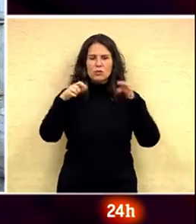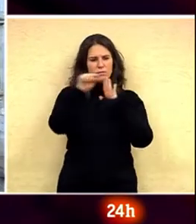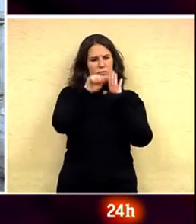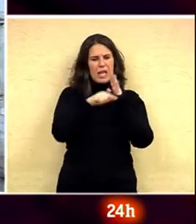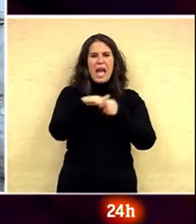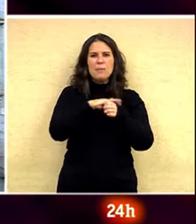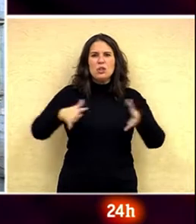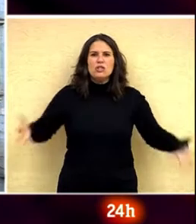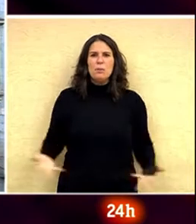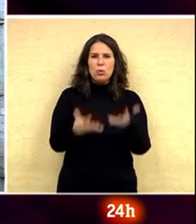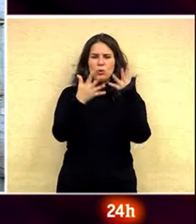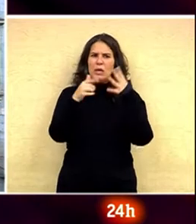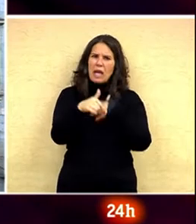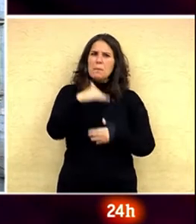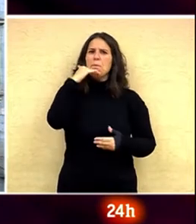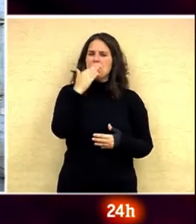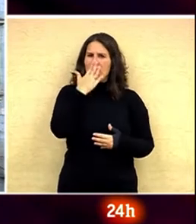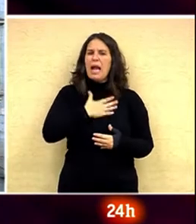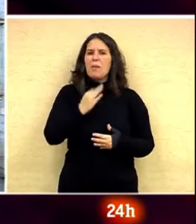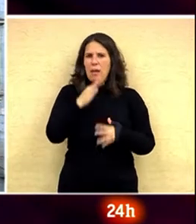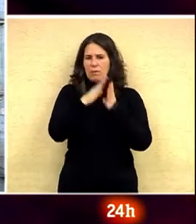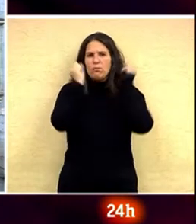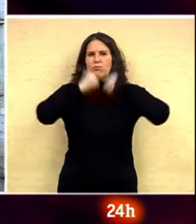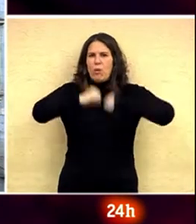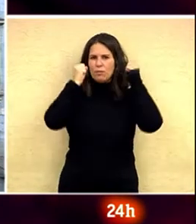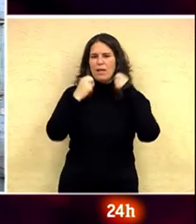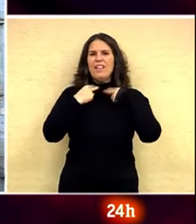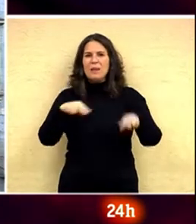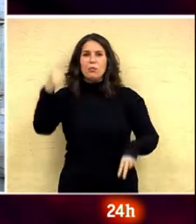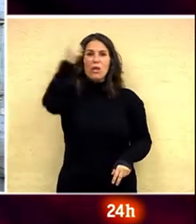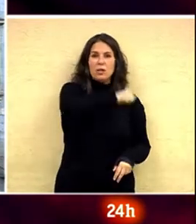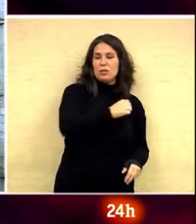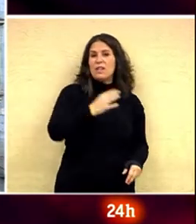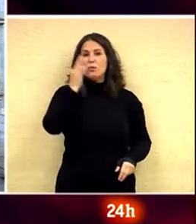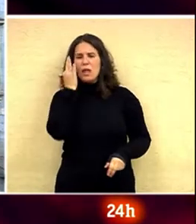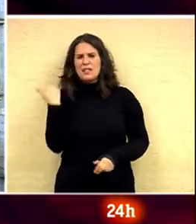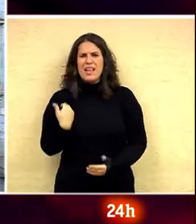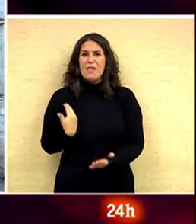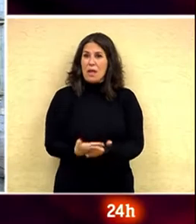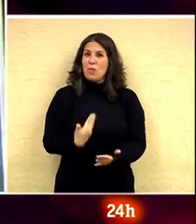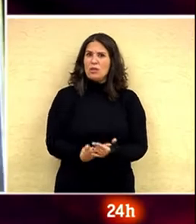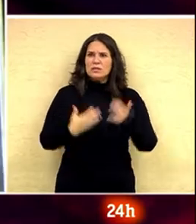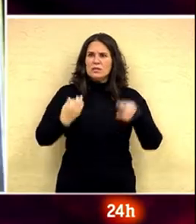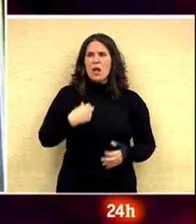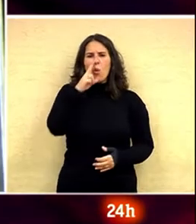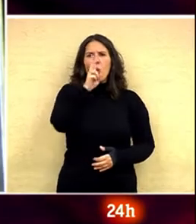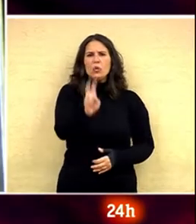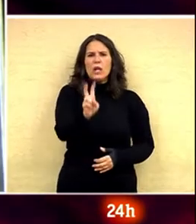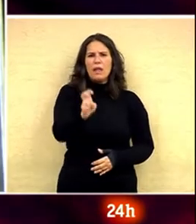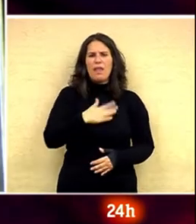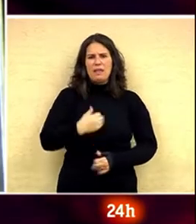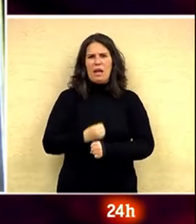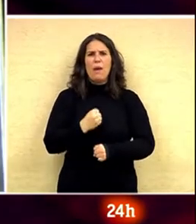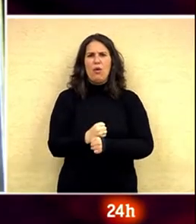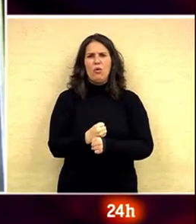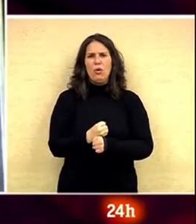impulso en los que fuimos capaces de apuntar consensos. Los diputados y las diputadas demostramos entonces la utilidad de